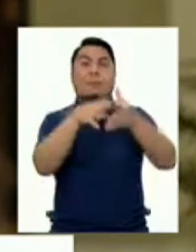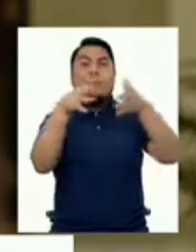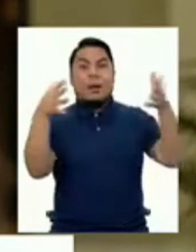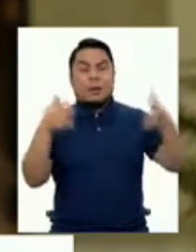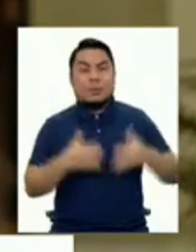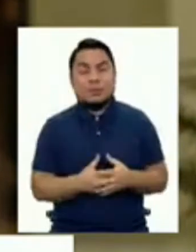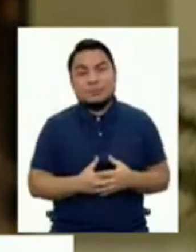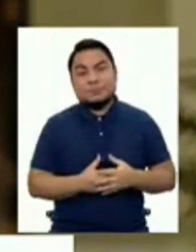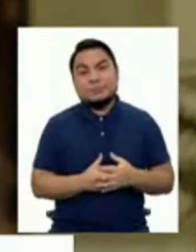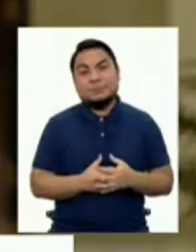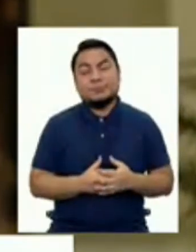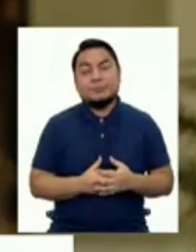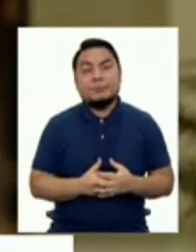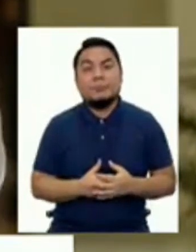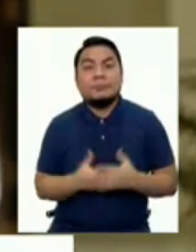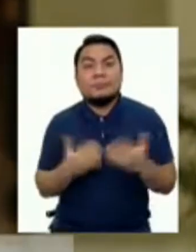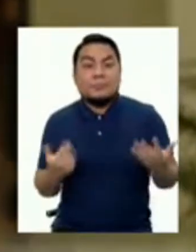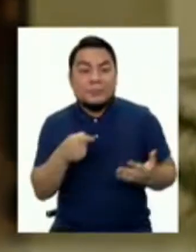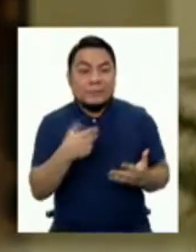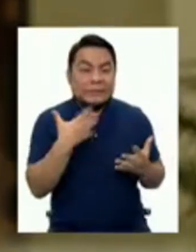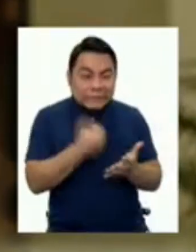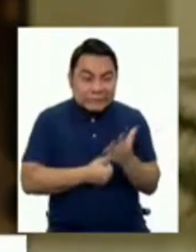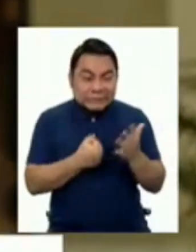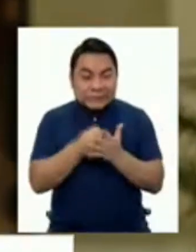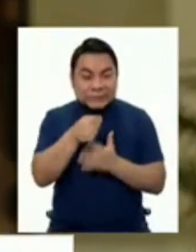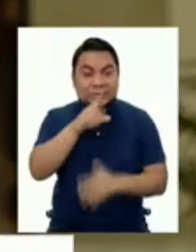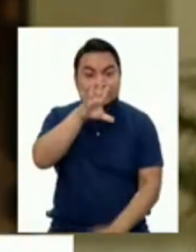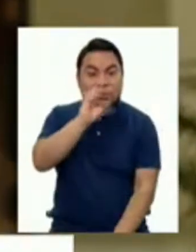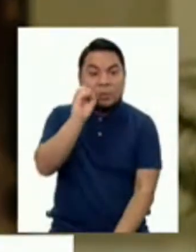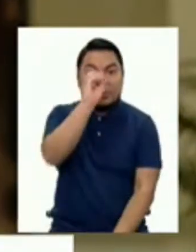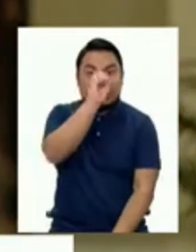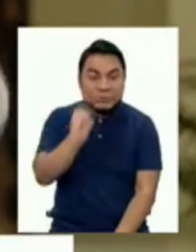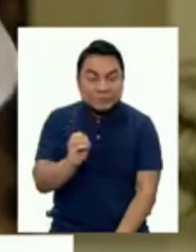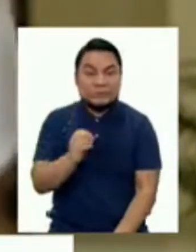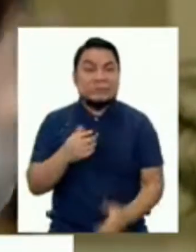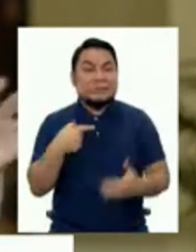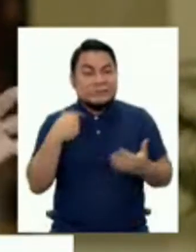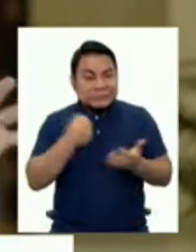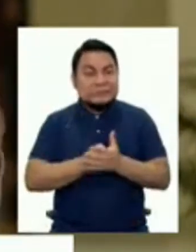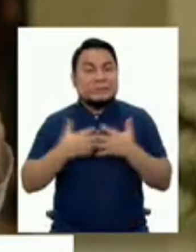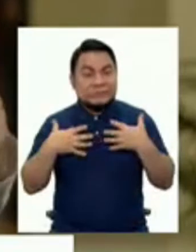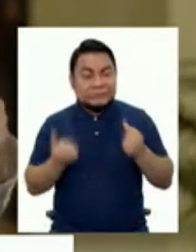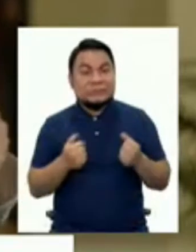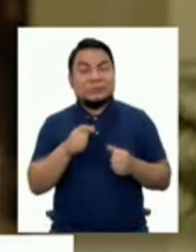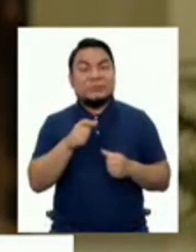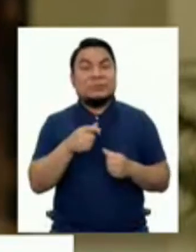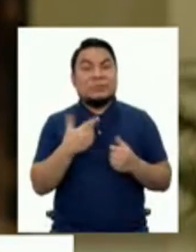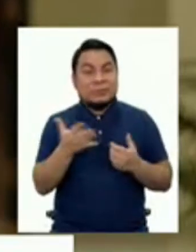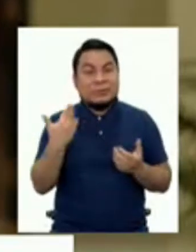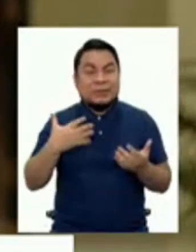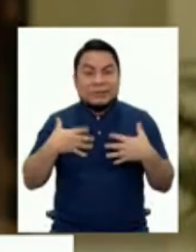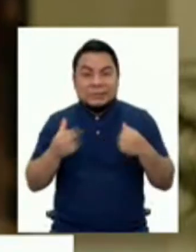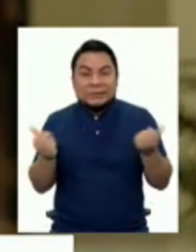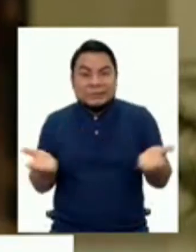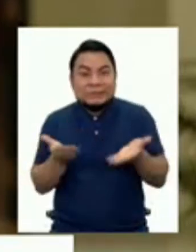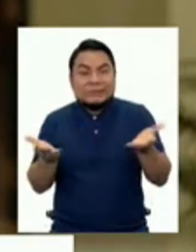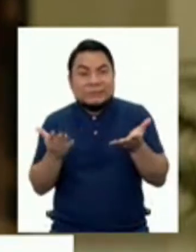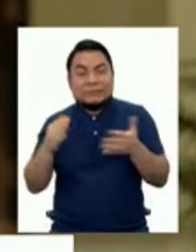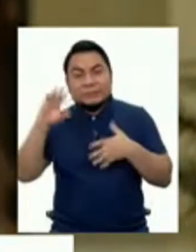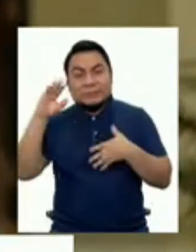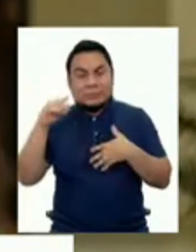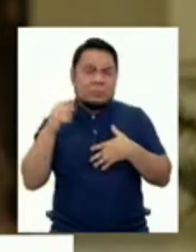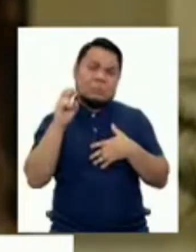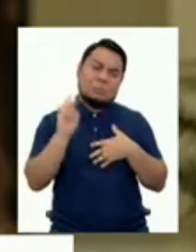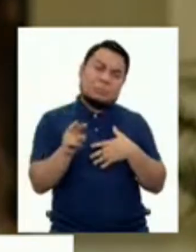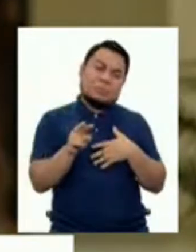Queríamos llegar a que el 50% de los pacientes contagiados ya se recuperen. Y hemos